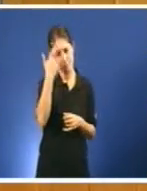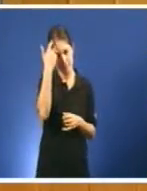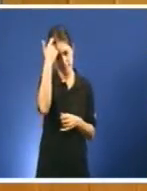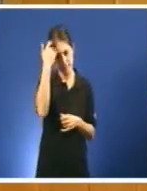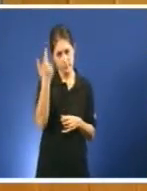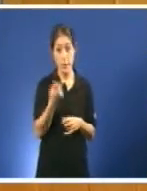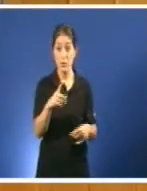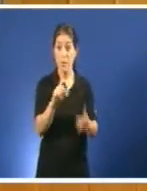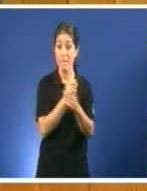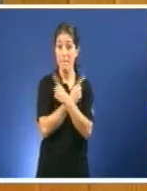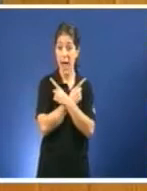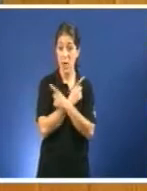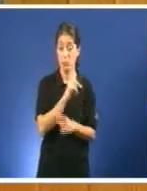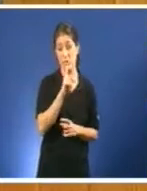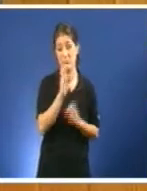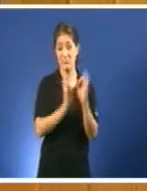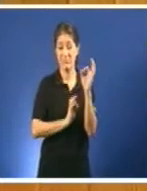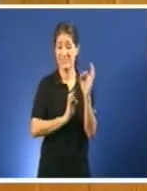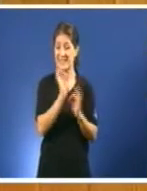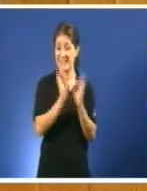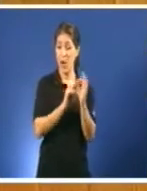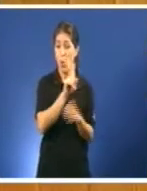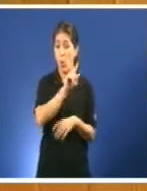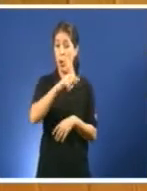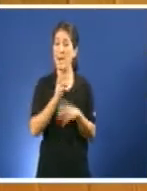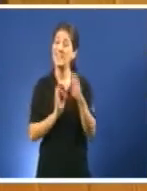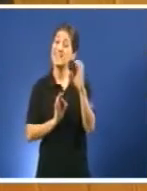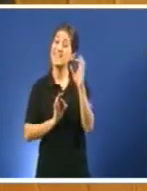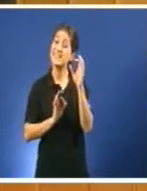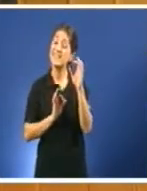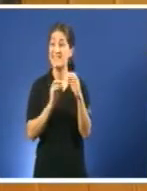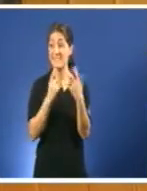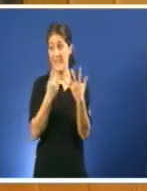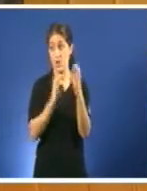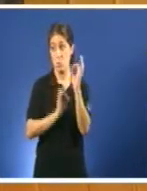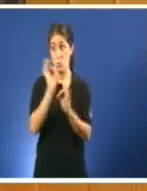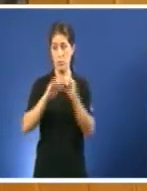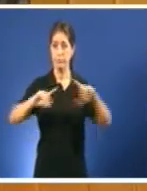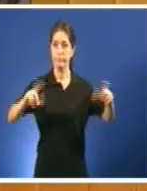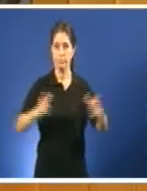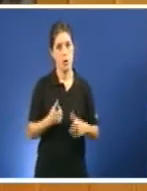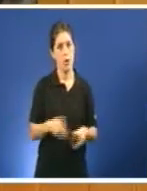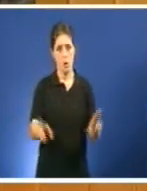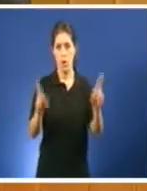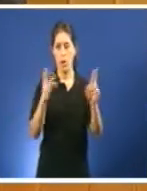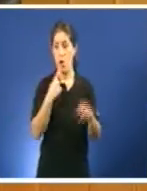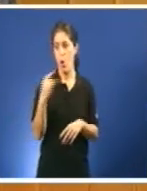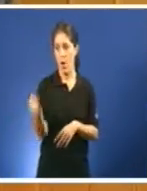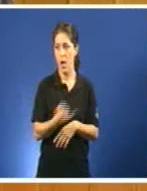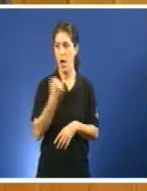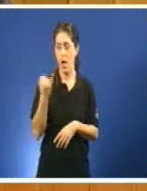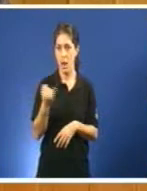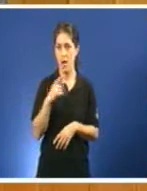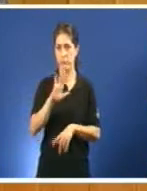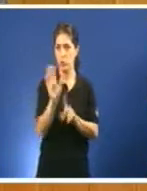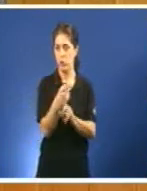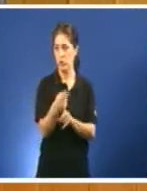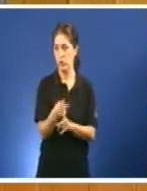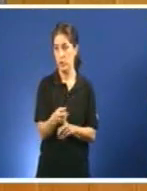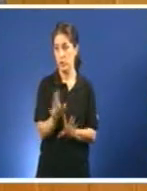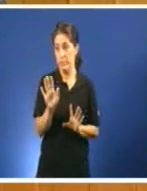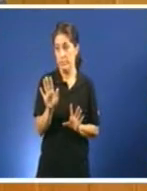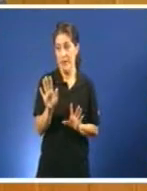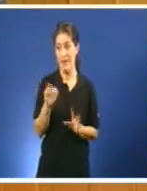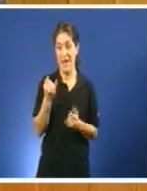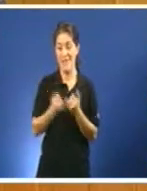taxa de paro. Ogallá acerten, e digo en serio, sobre todo tendo en conta que desde que vostedes